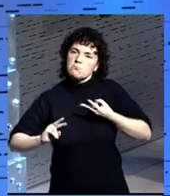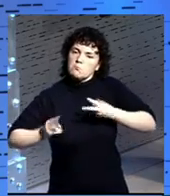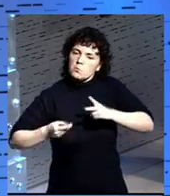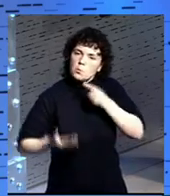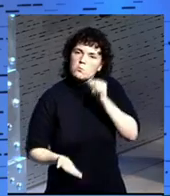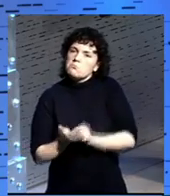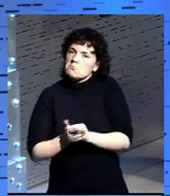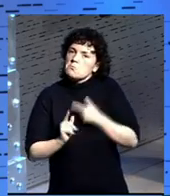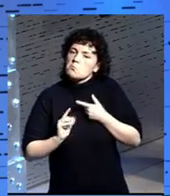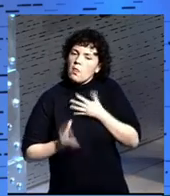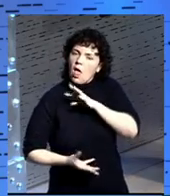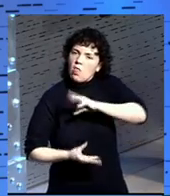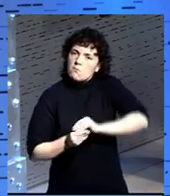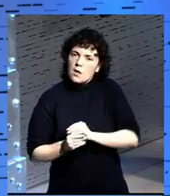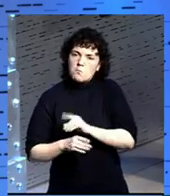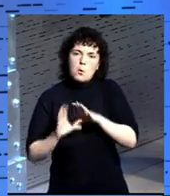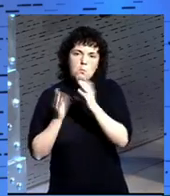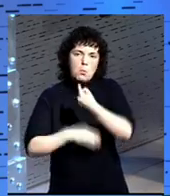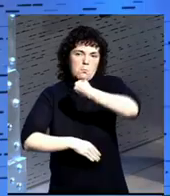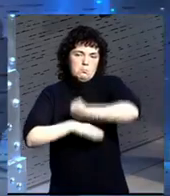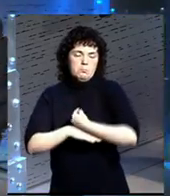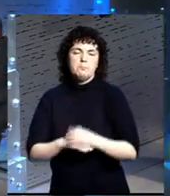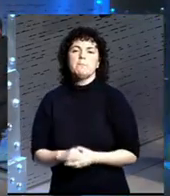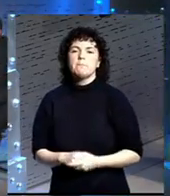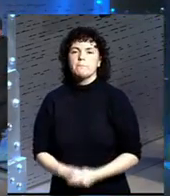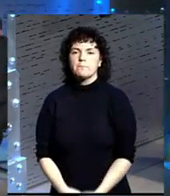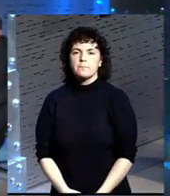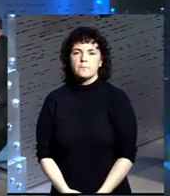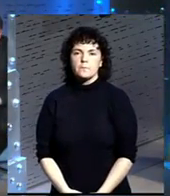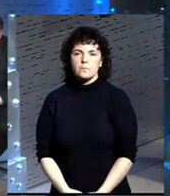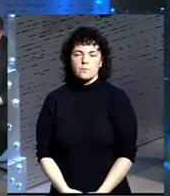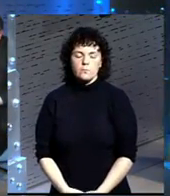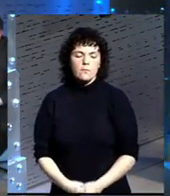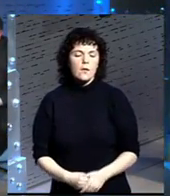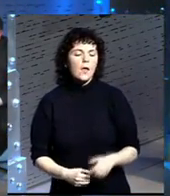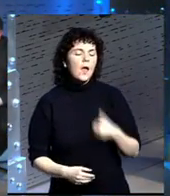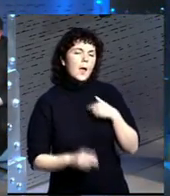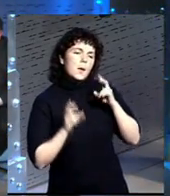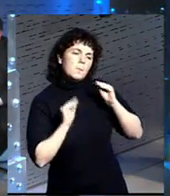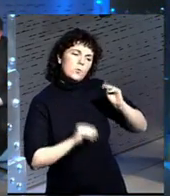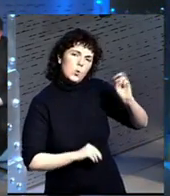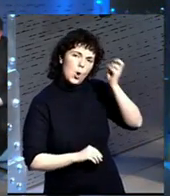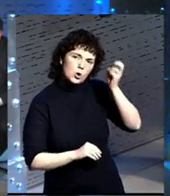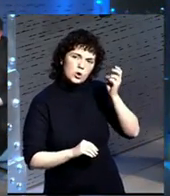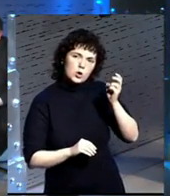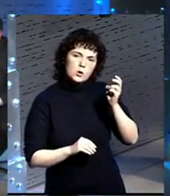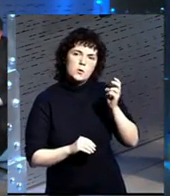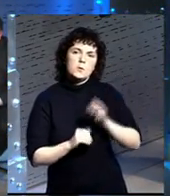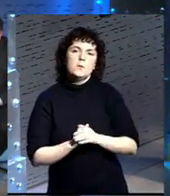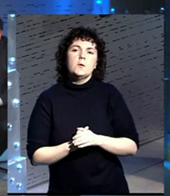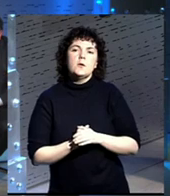que el mundo le da sobre esas manifestaciones. Aporto otra cuestión que nos llega a través del hashtag